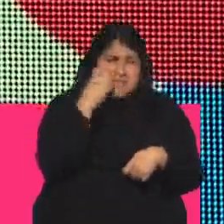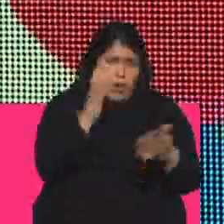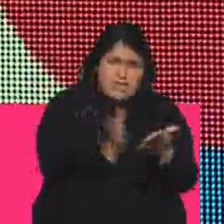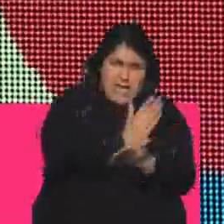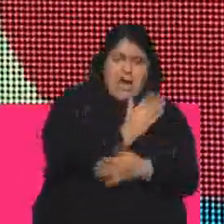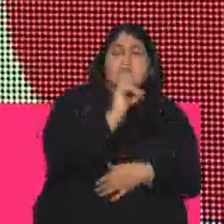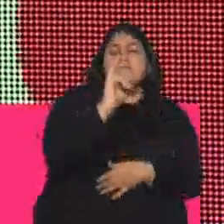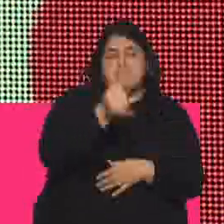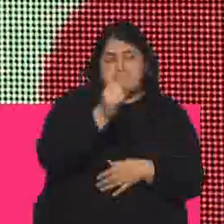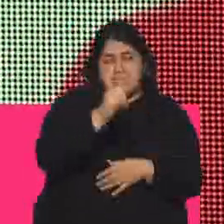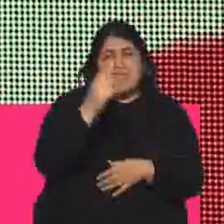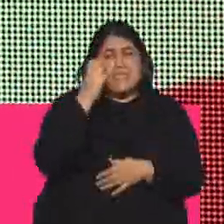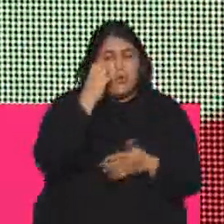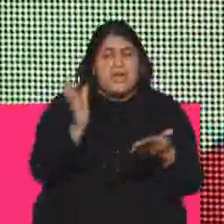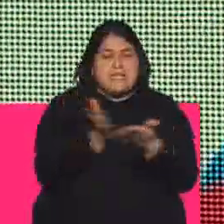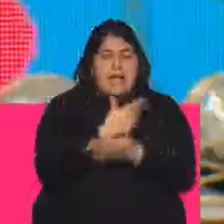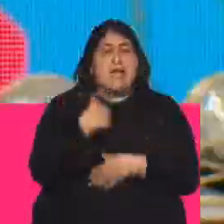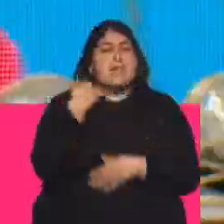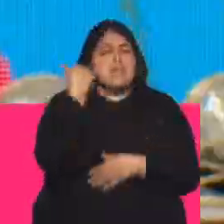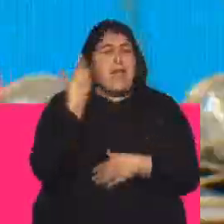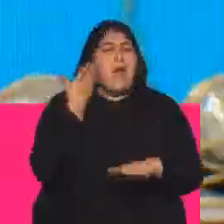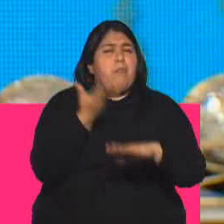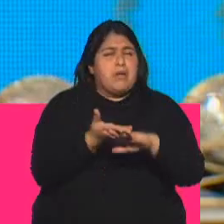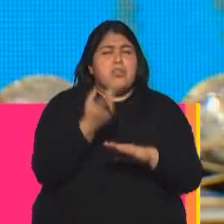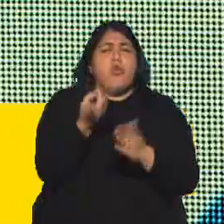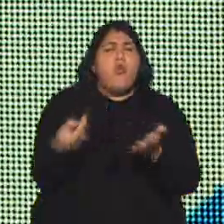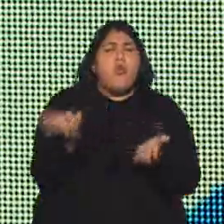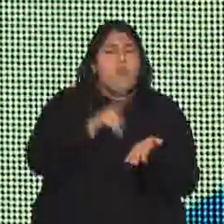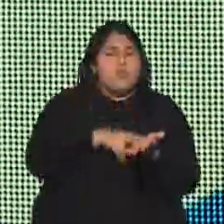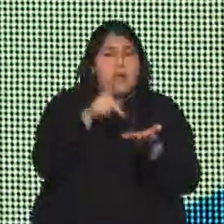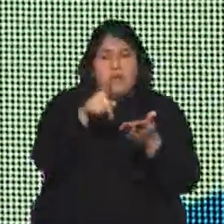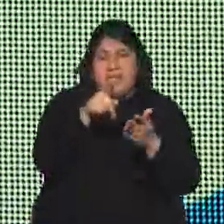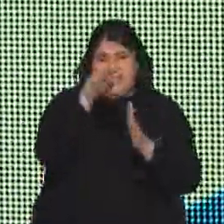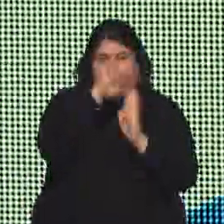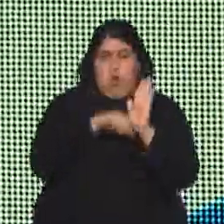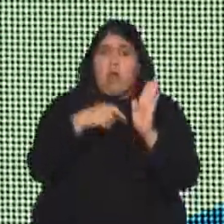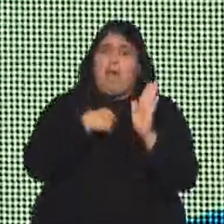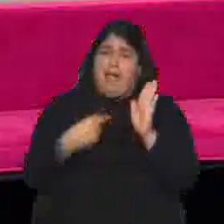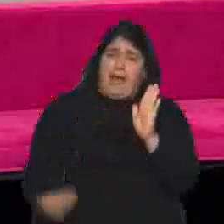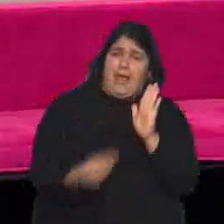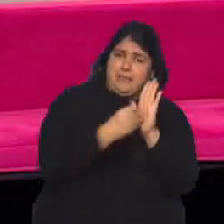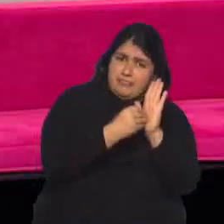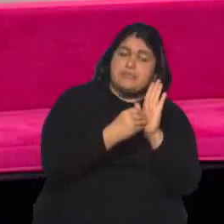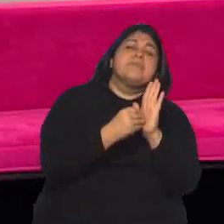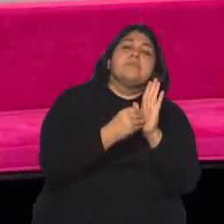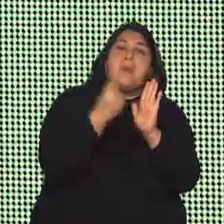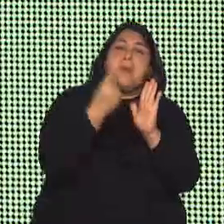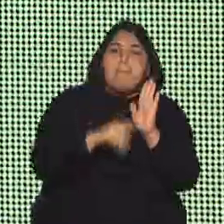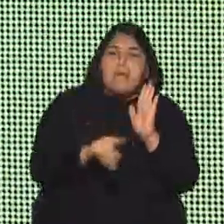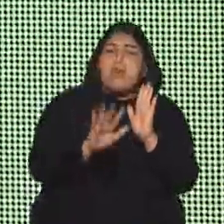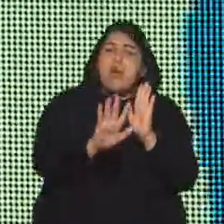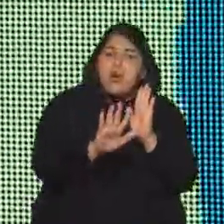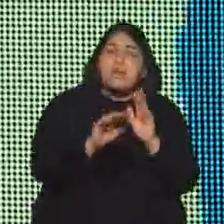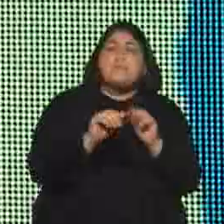Sí, celulares están pidiendo de poder volver ahí al programa, que los habían sacado. Quiero volver,